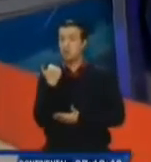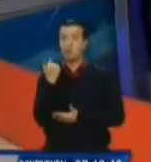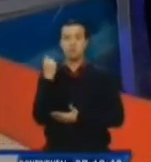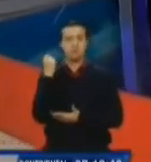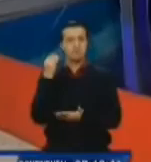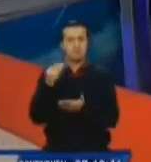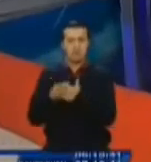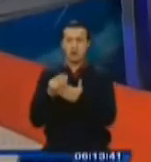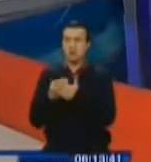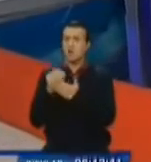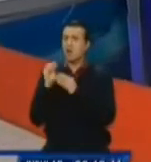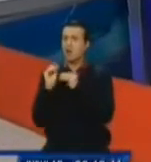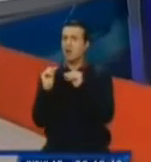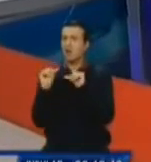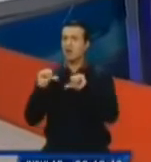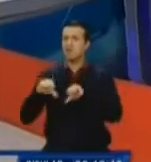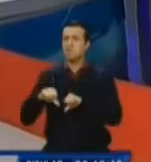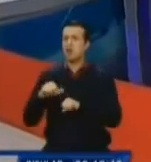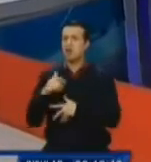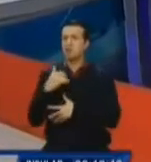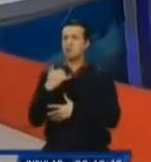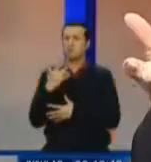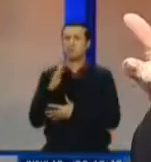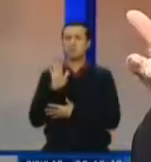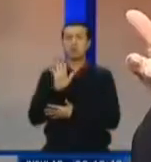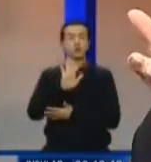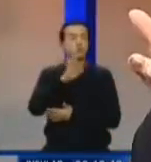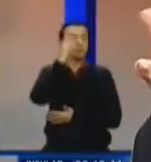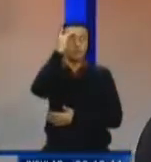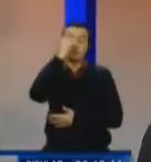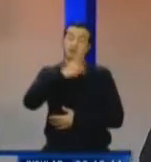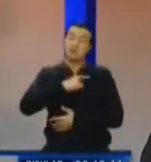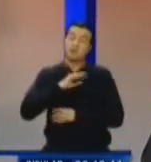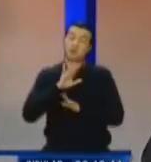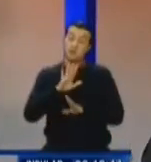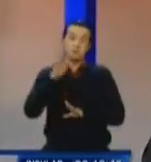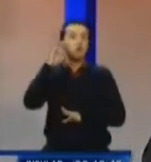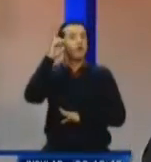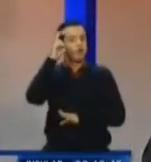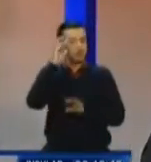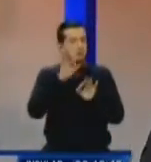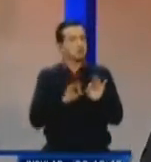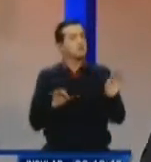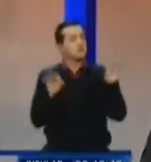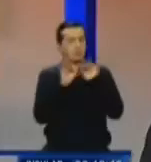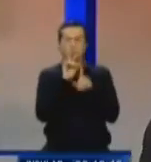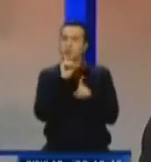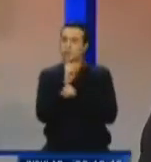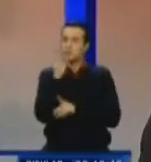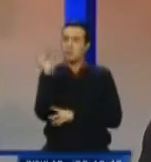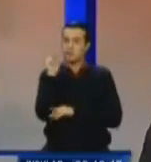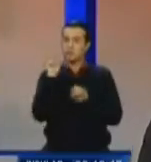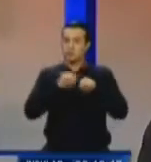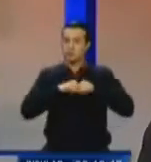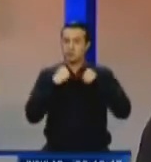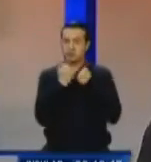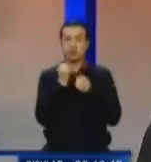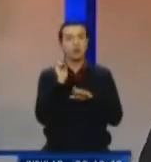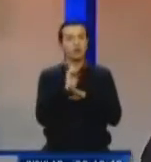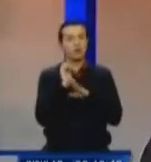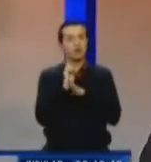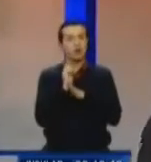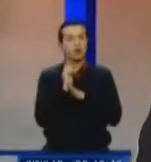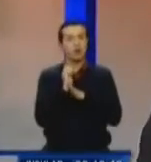más por menor calidad y por menos cantidad ya es una decisión suya pero yo creo que es importante darnos cuenta que la sociedad ecuatoriana ya